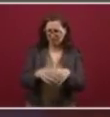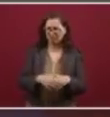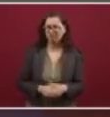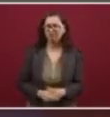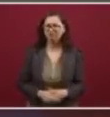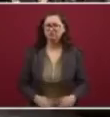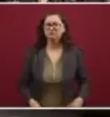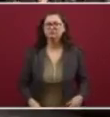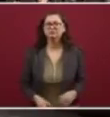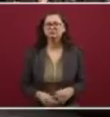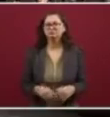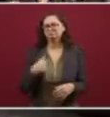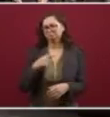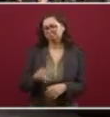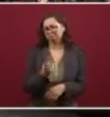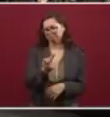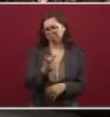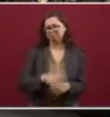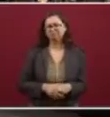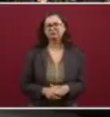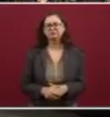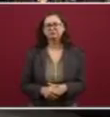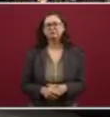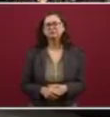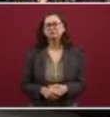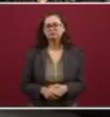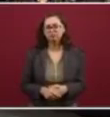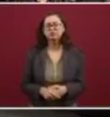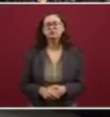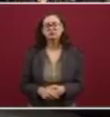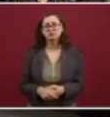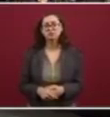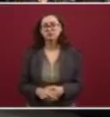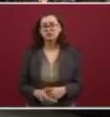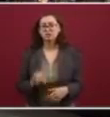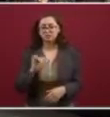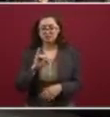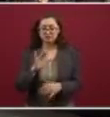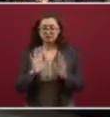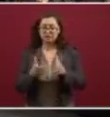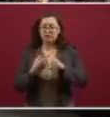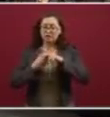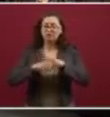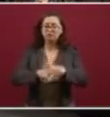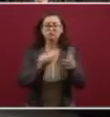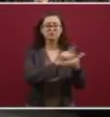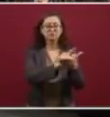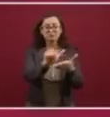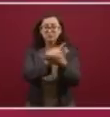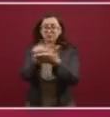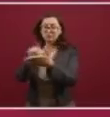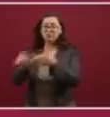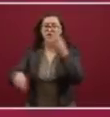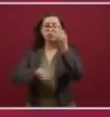pregunta. Sí, estamos limpiando instituciones que